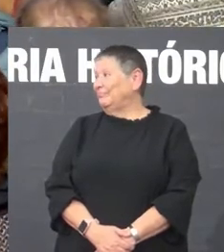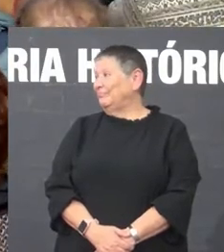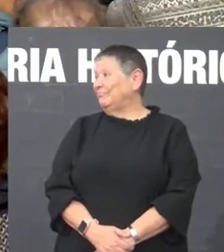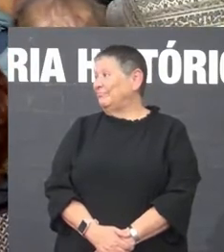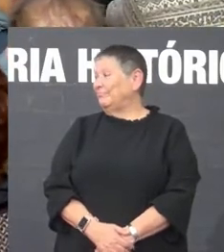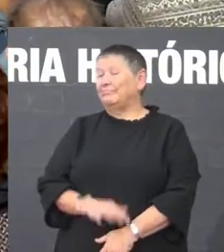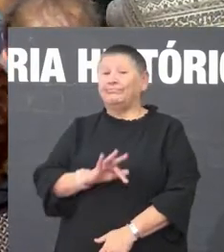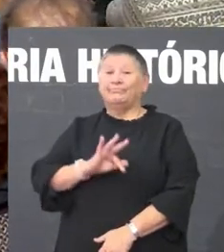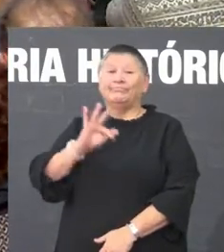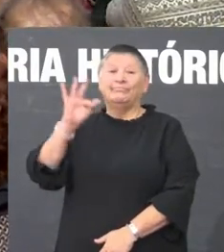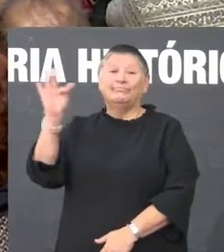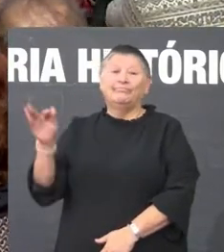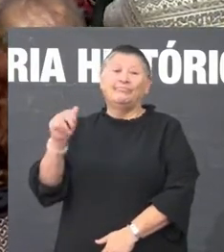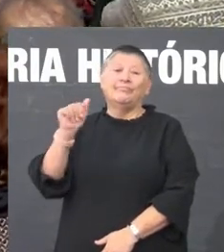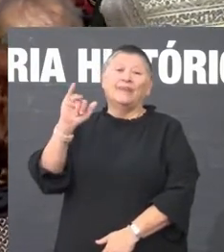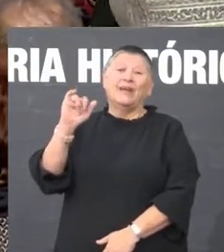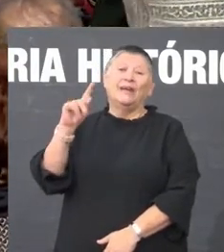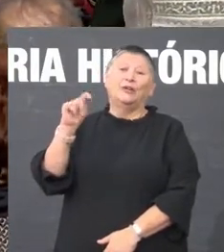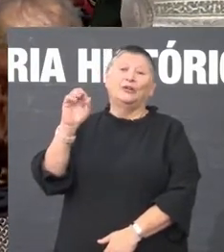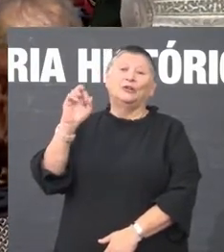Ten a palabra Aitor Esteban.